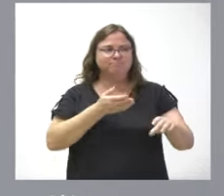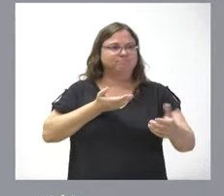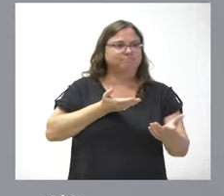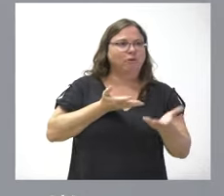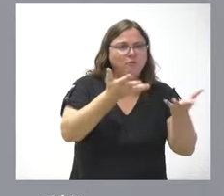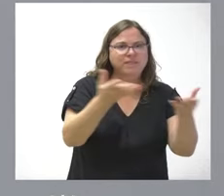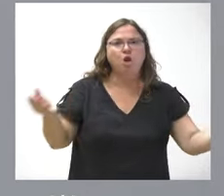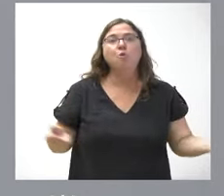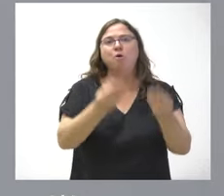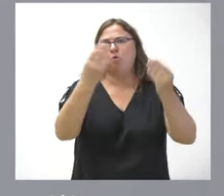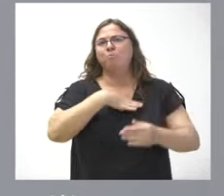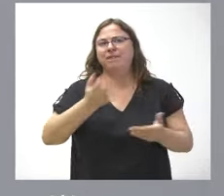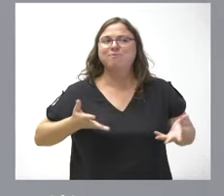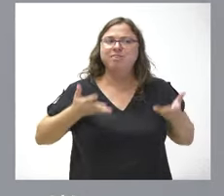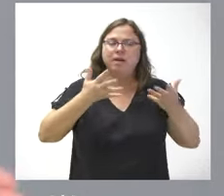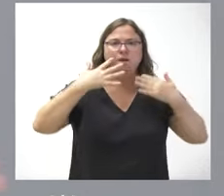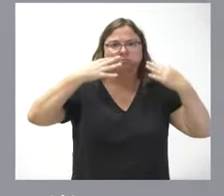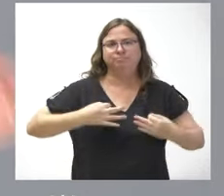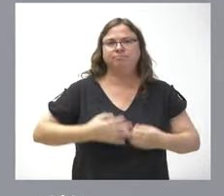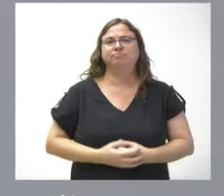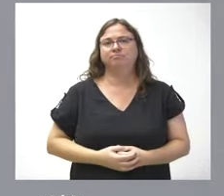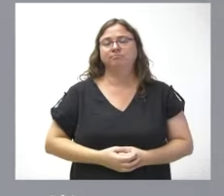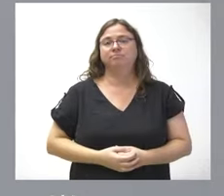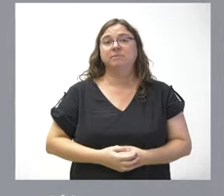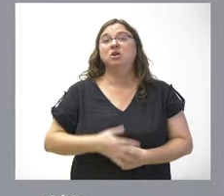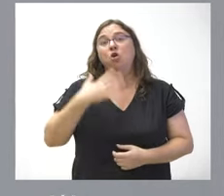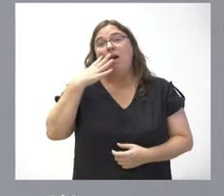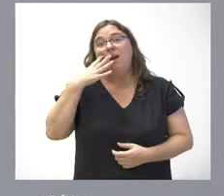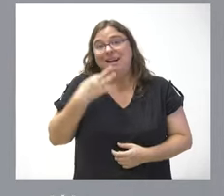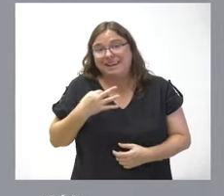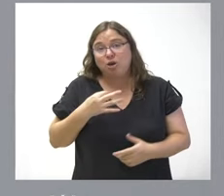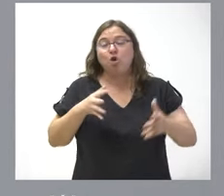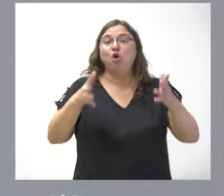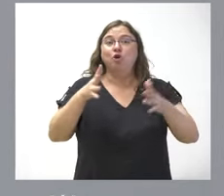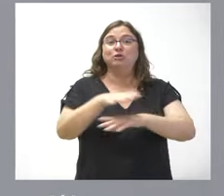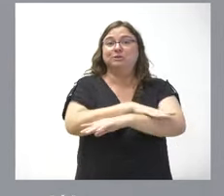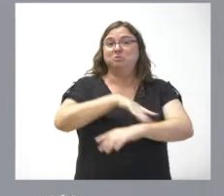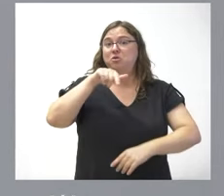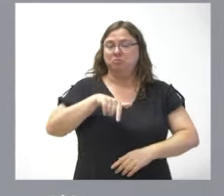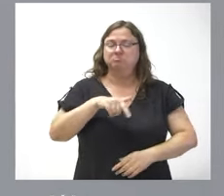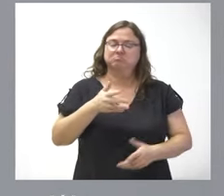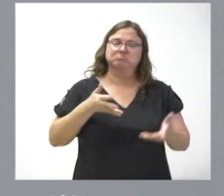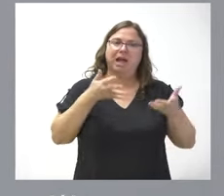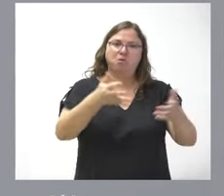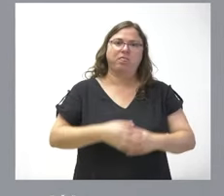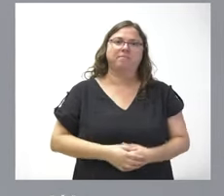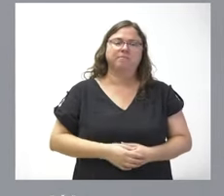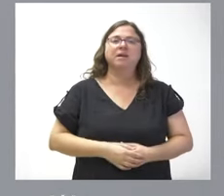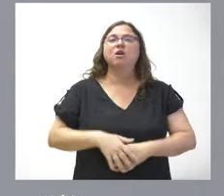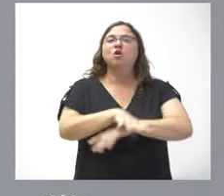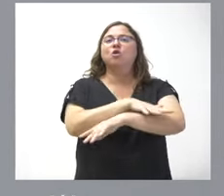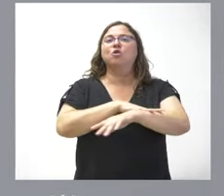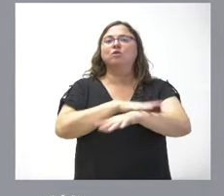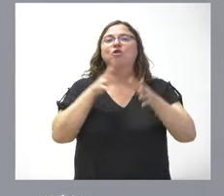de lo que seamos capaces para hacerlo realidad y creo modestamente que el consejo de gobierno de hoy contribuy a ello porque es un consejo de